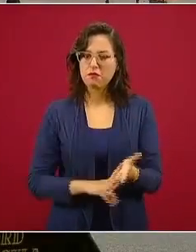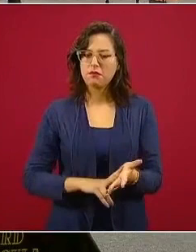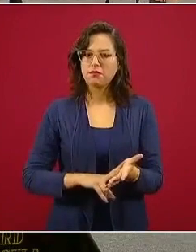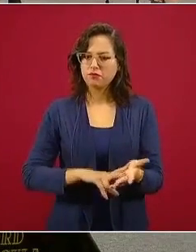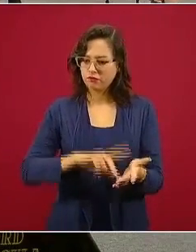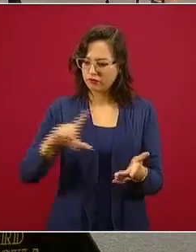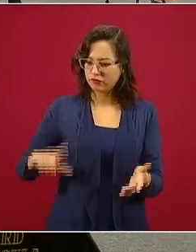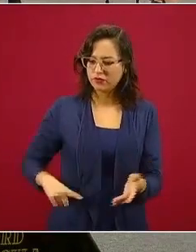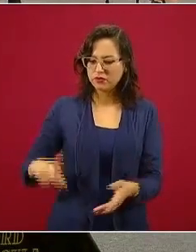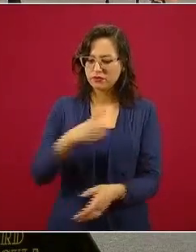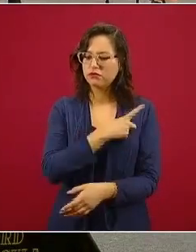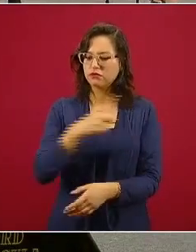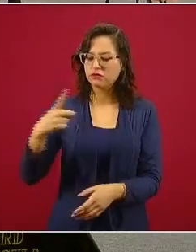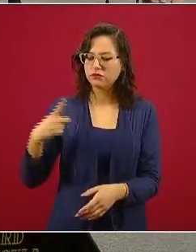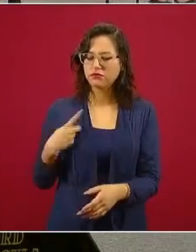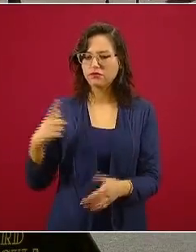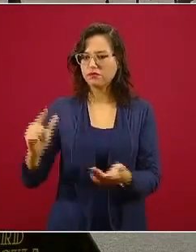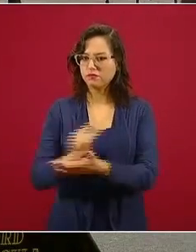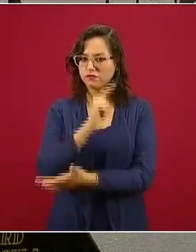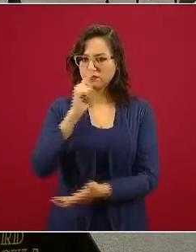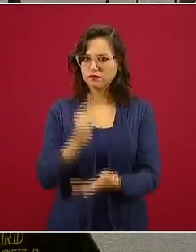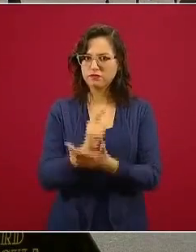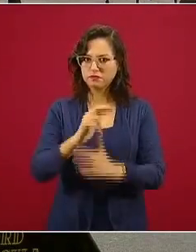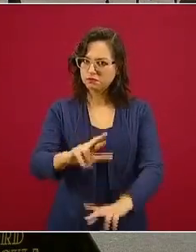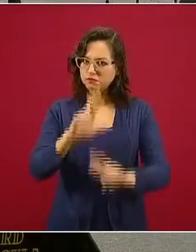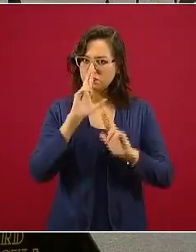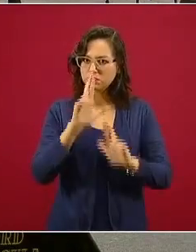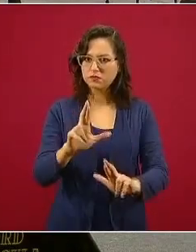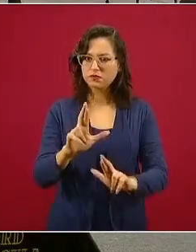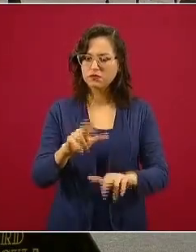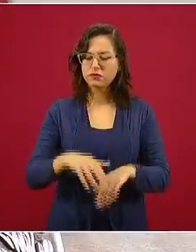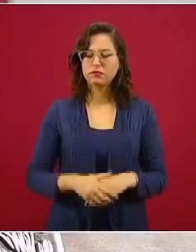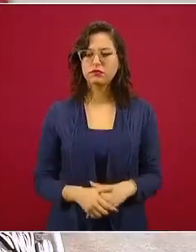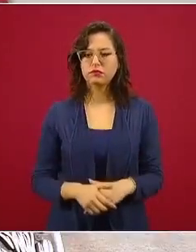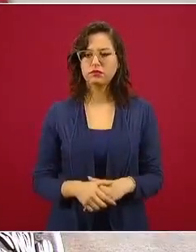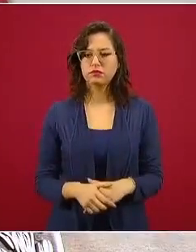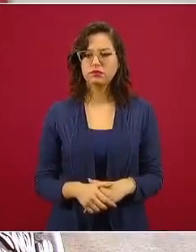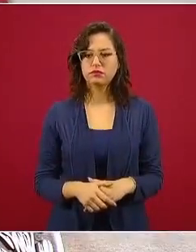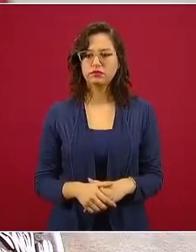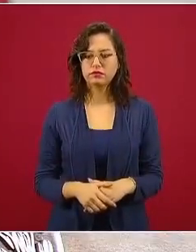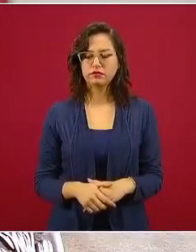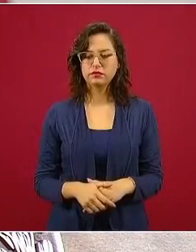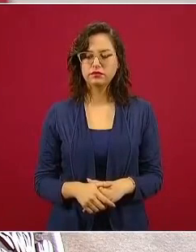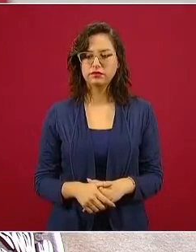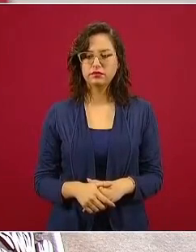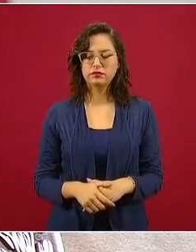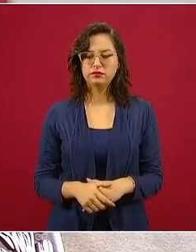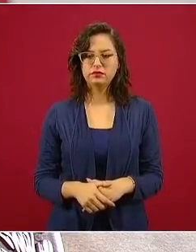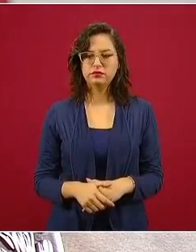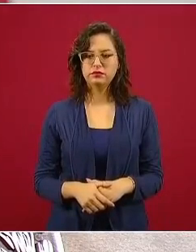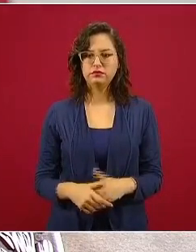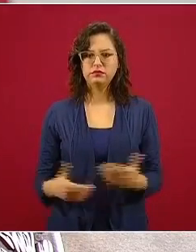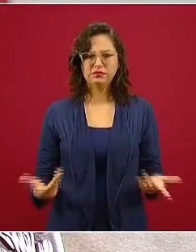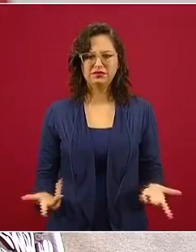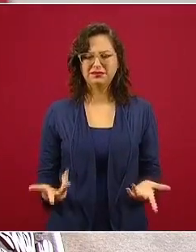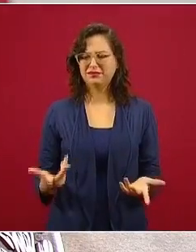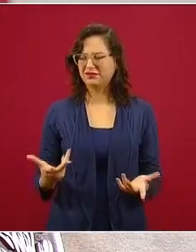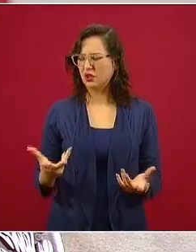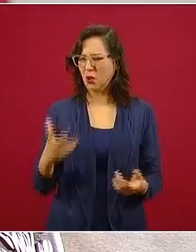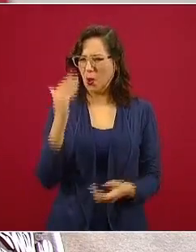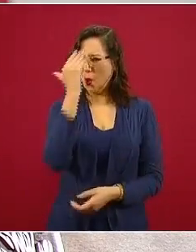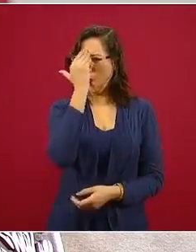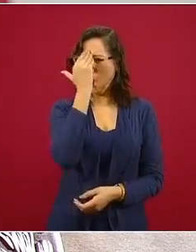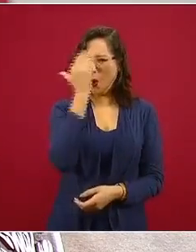derecho en el país, que nunca jamás se cometan estas